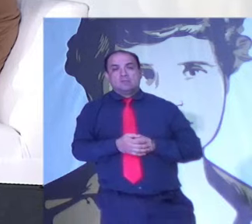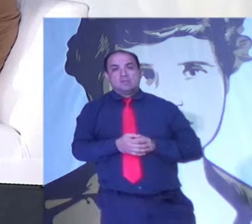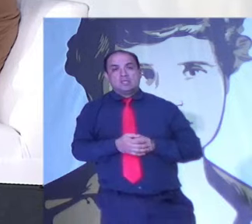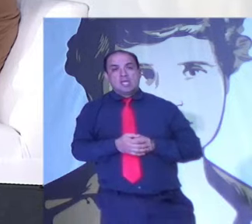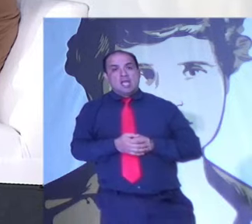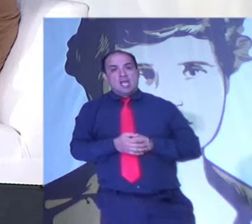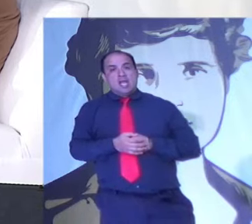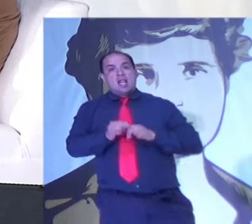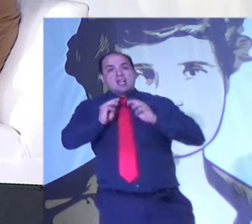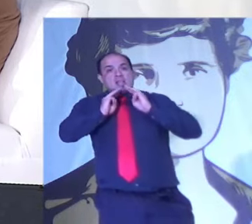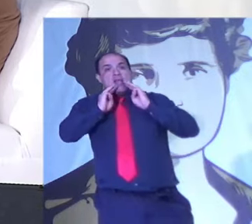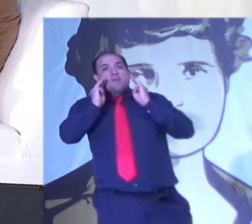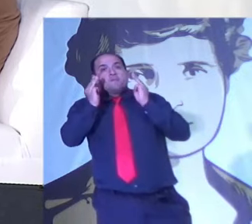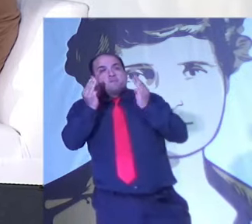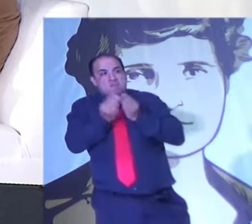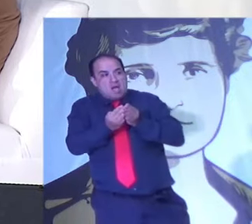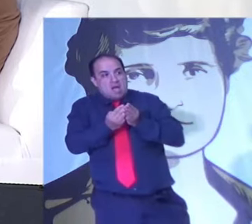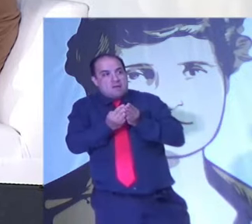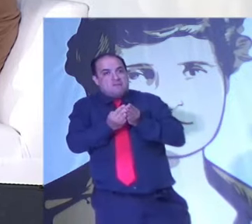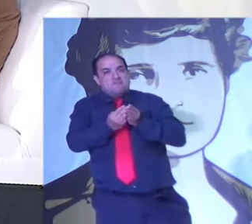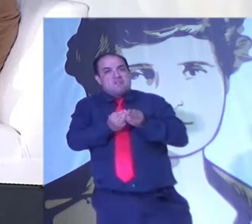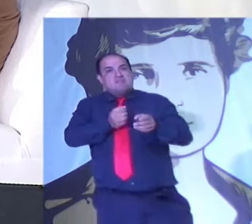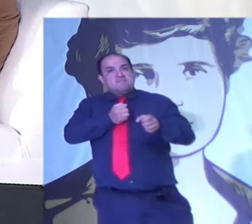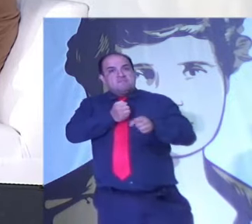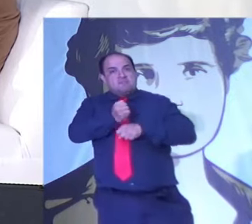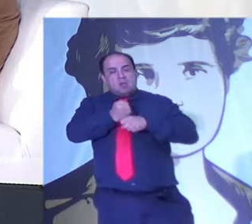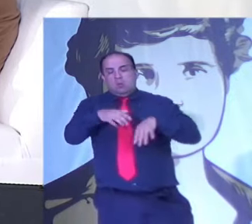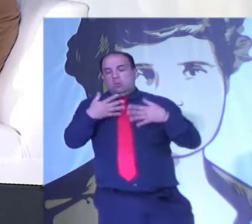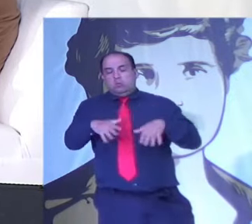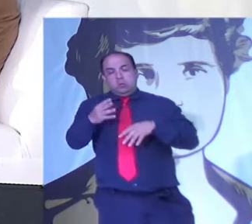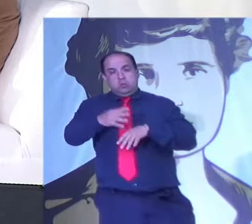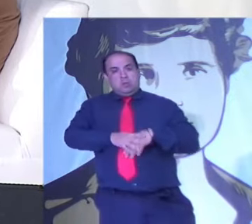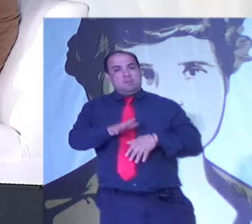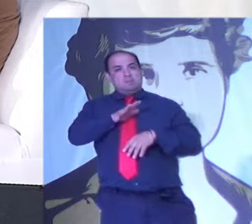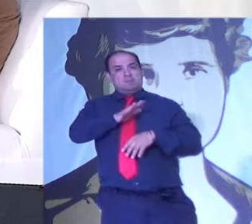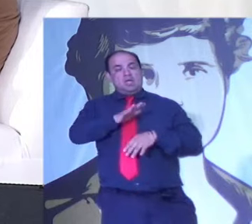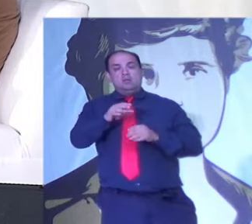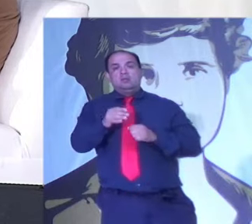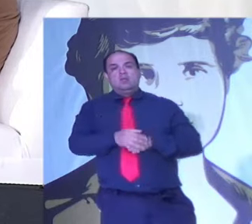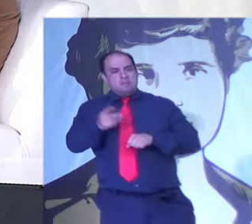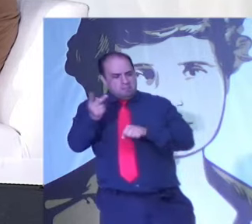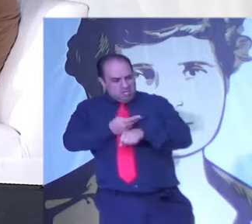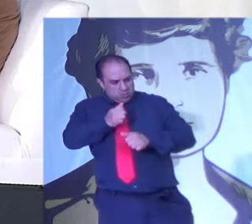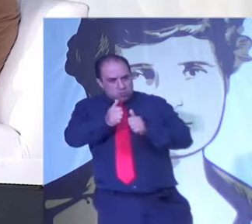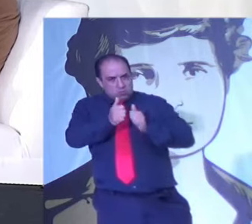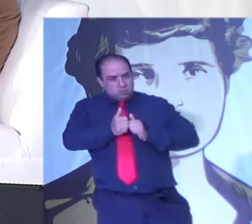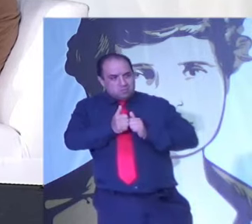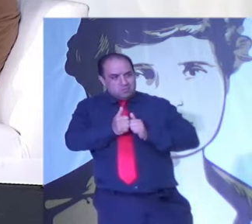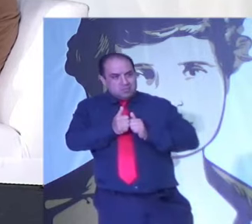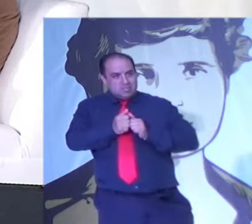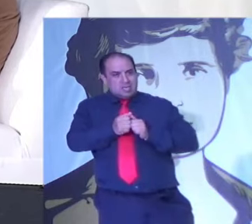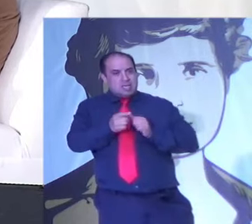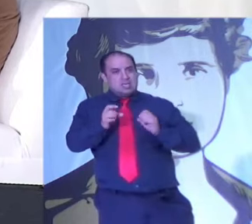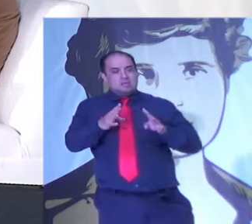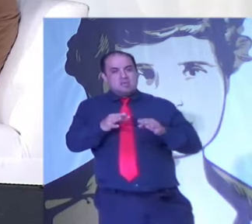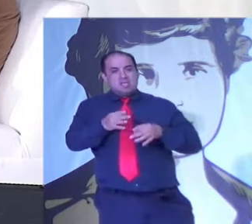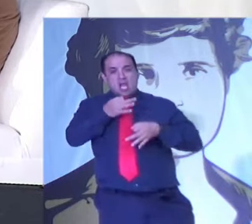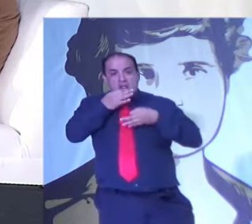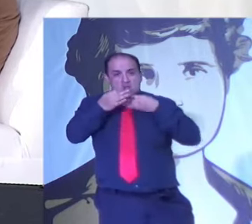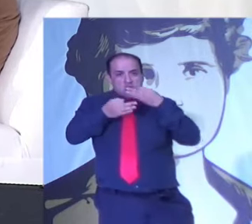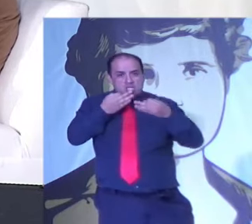era impresionante, ¿no? Entonces, lo que sucede conmigo en ese momento es que me acribilla la noticia,